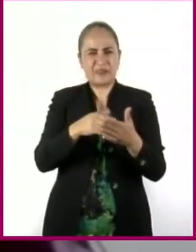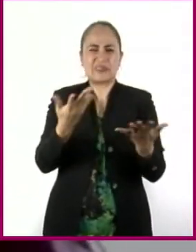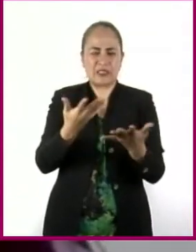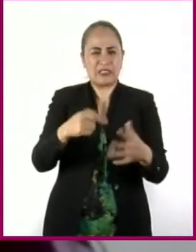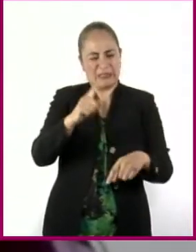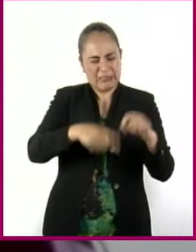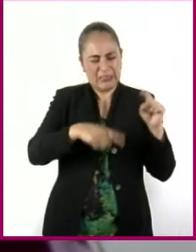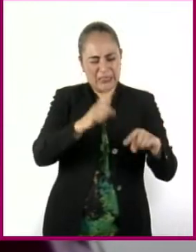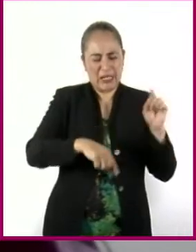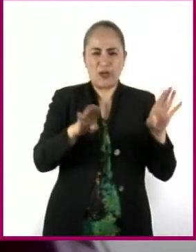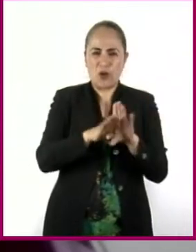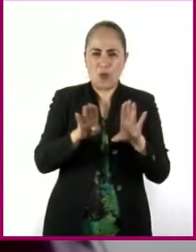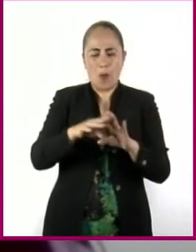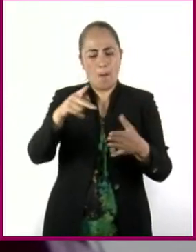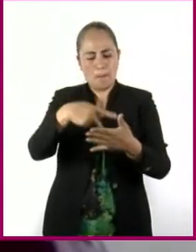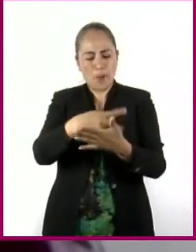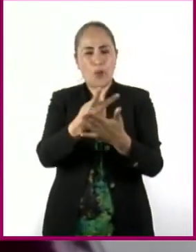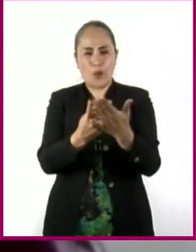programas,